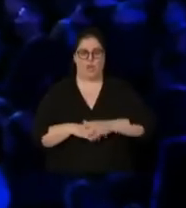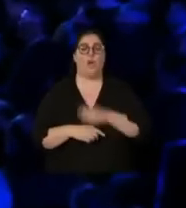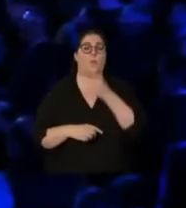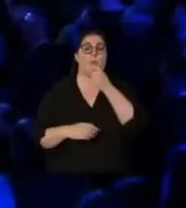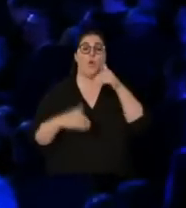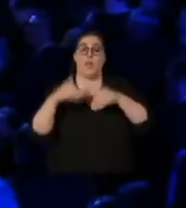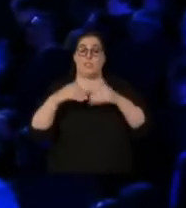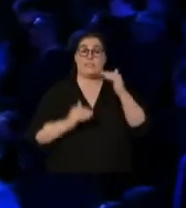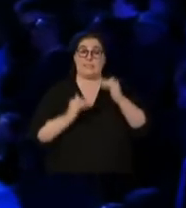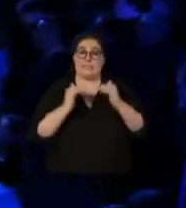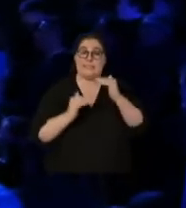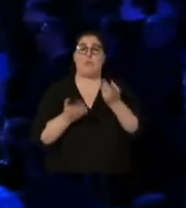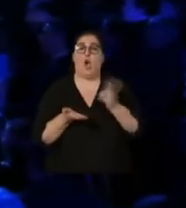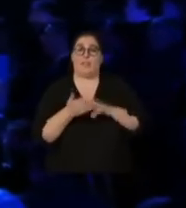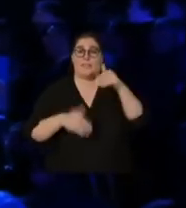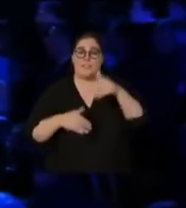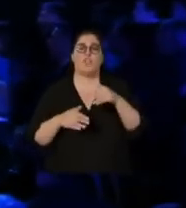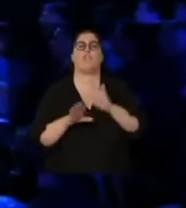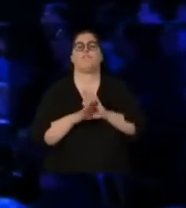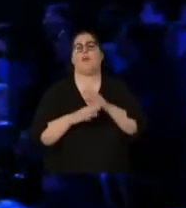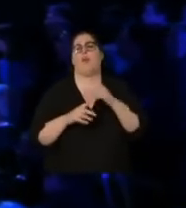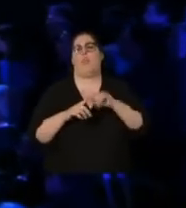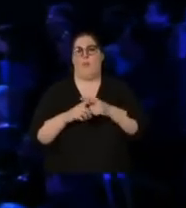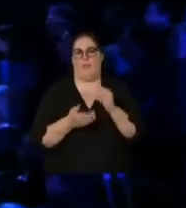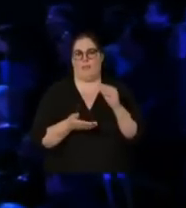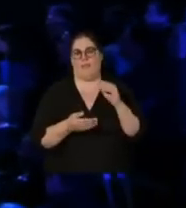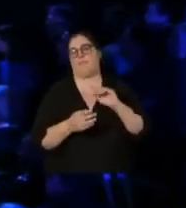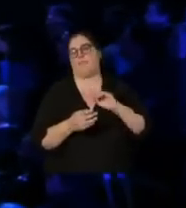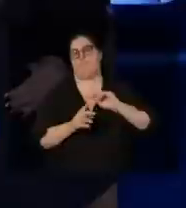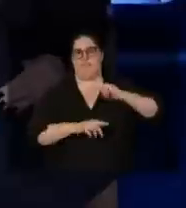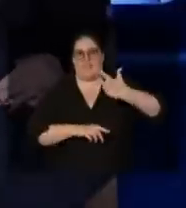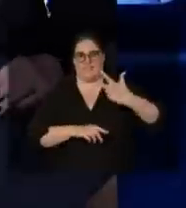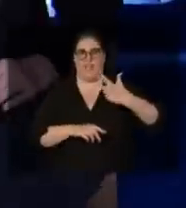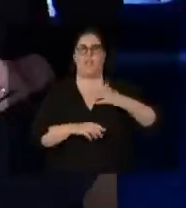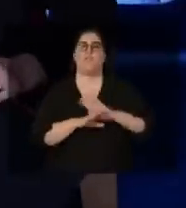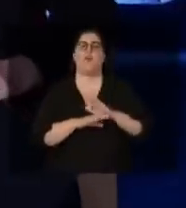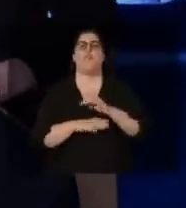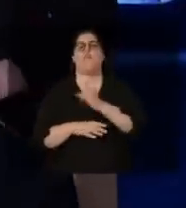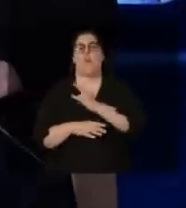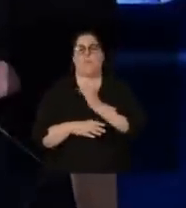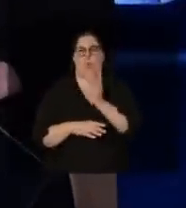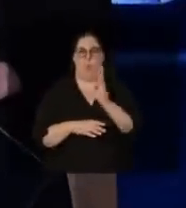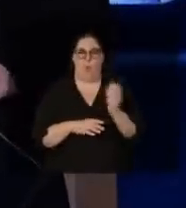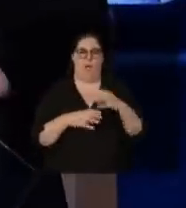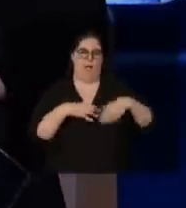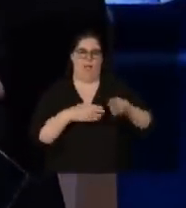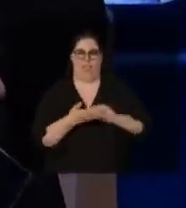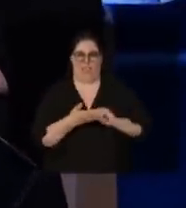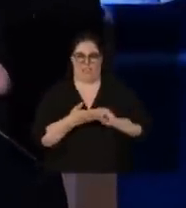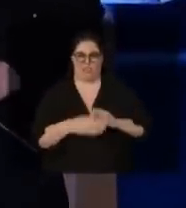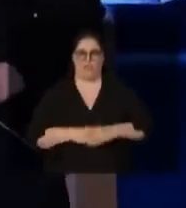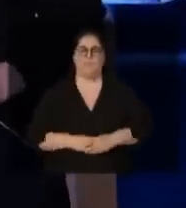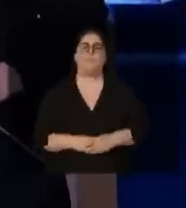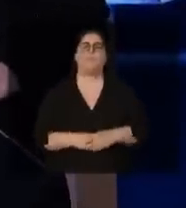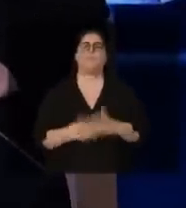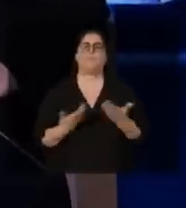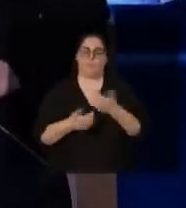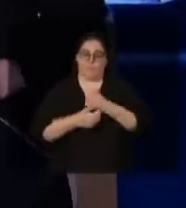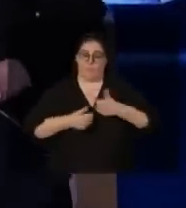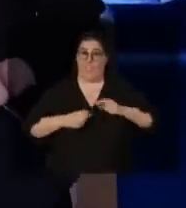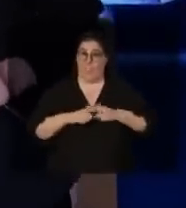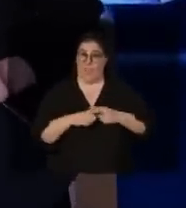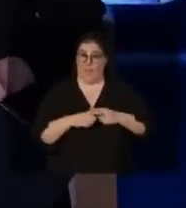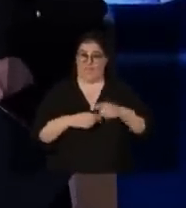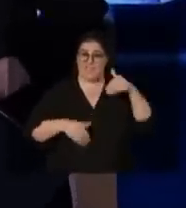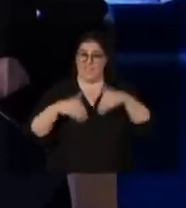haber balotaje, habrá otro más. El domingo 12 de noviembre también en la Facultad de Derecho de la UBA. A ver, los debates